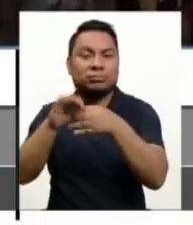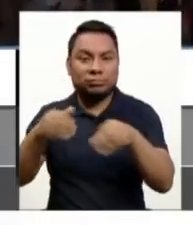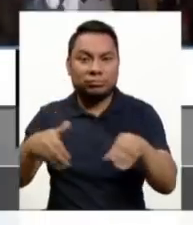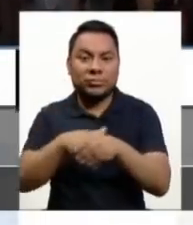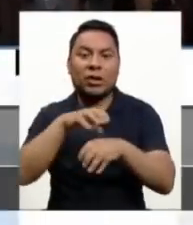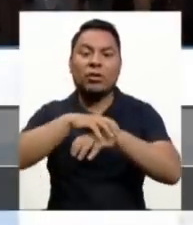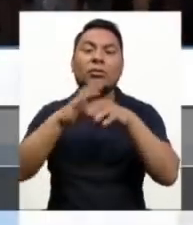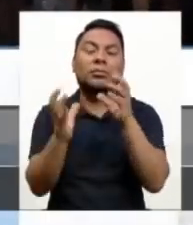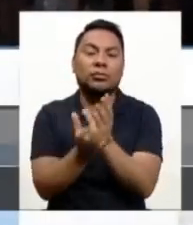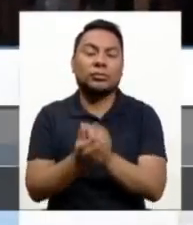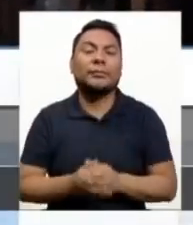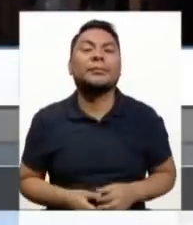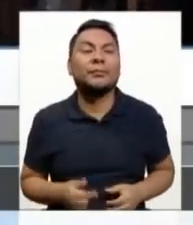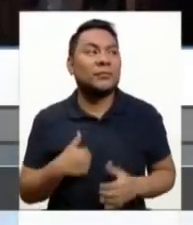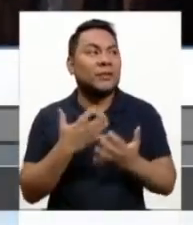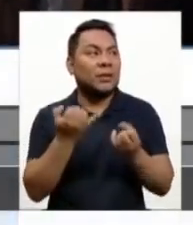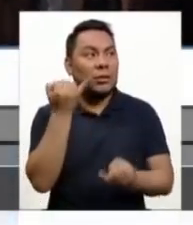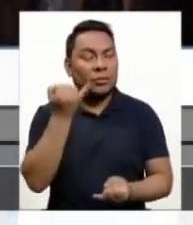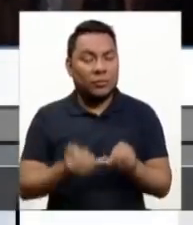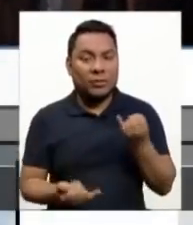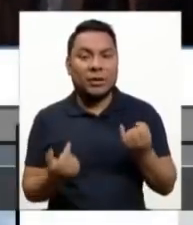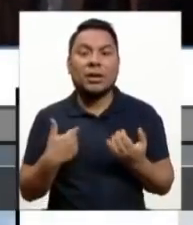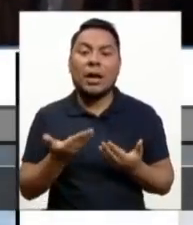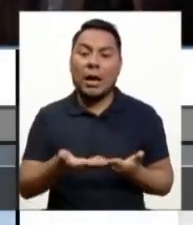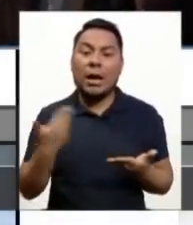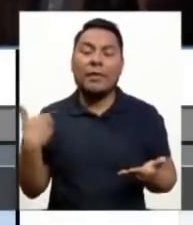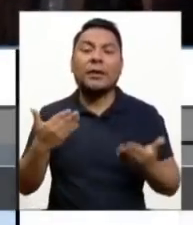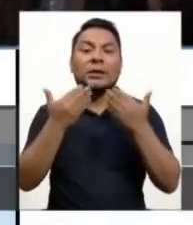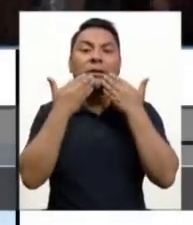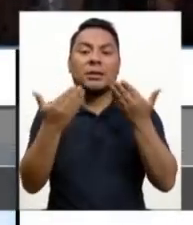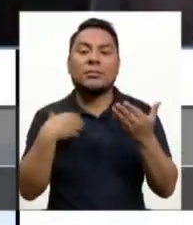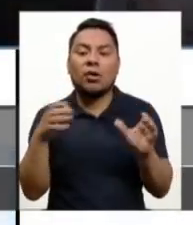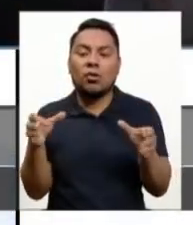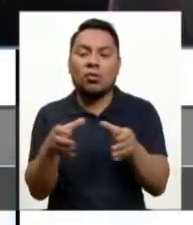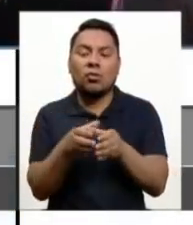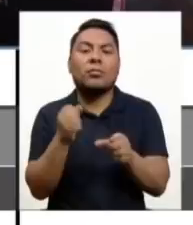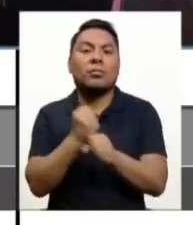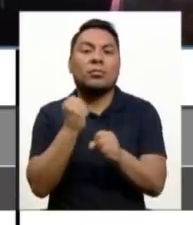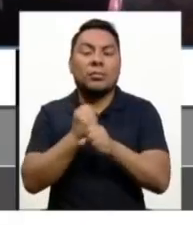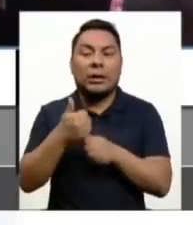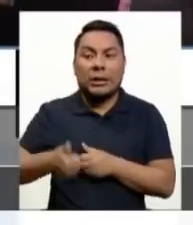mundo. No quiero concluir sin antes agradecer a mi equipo liderado por nuestro